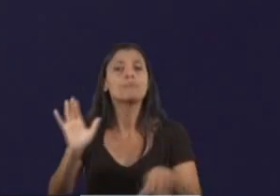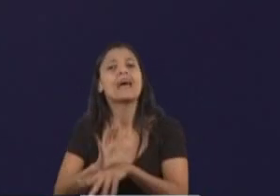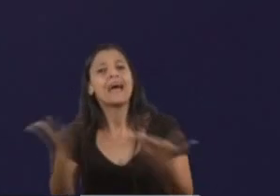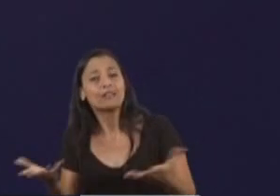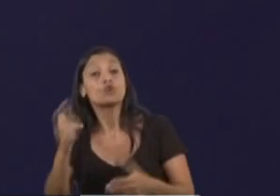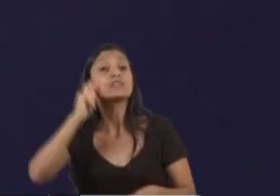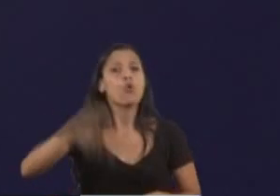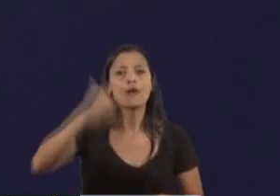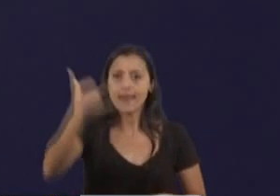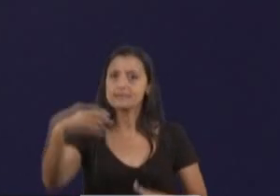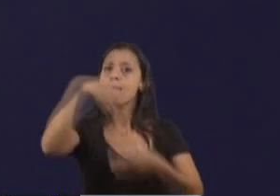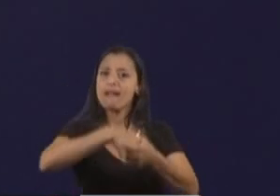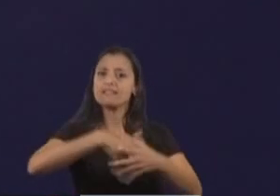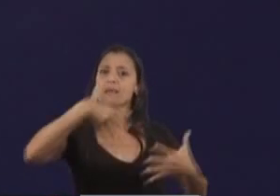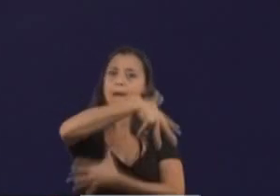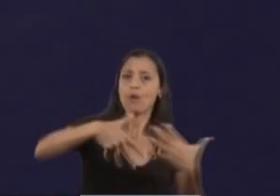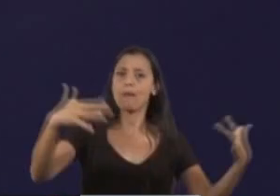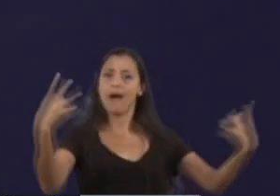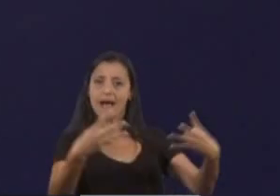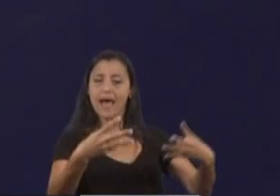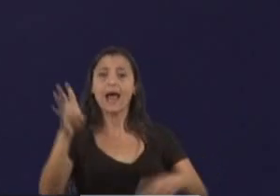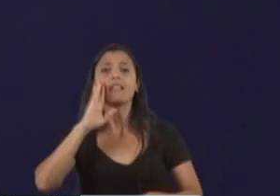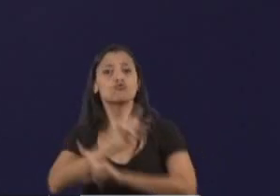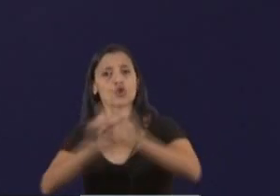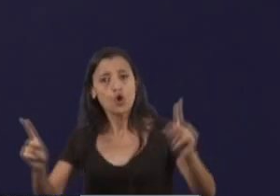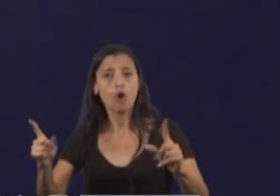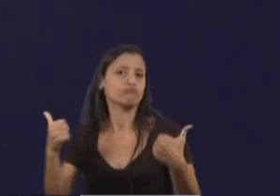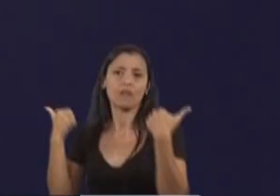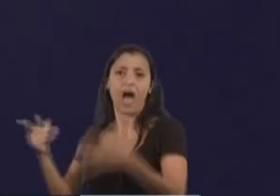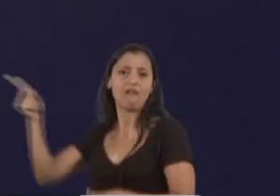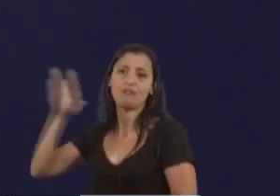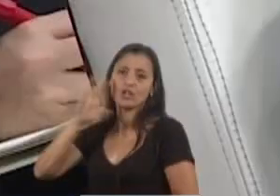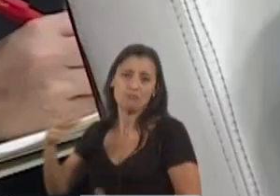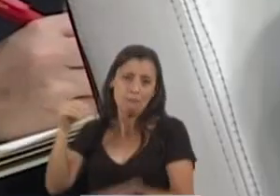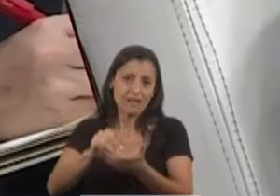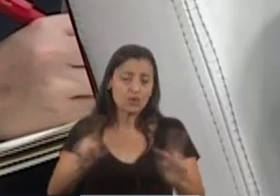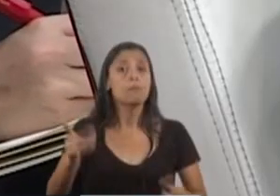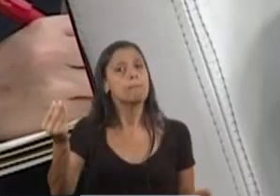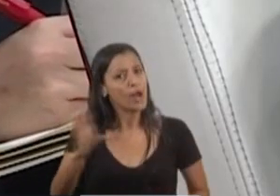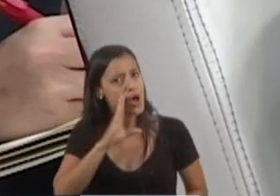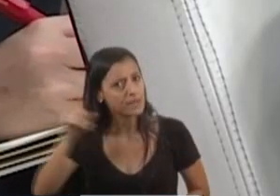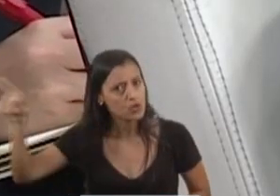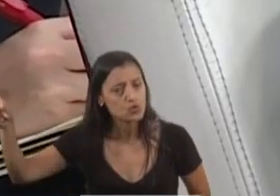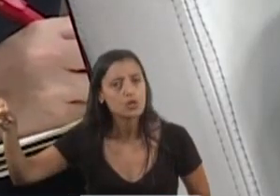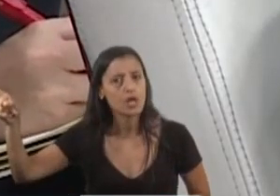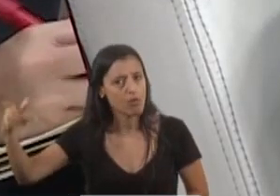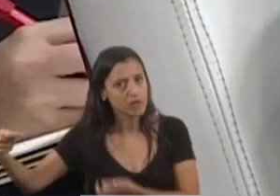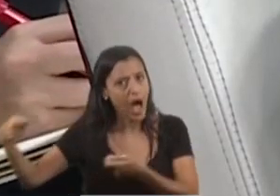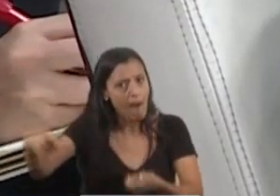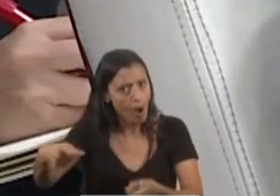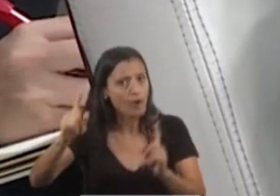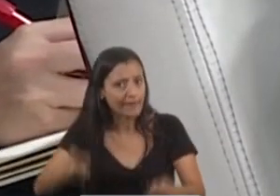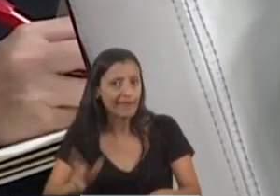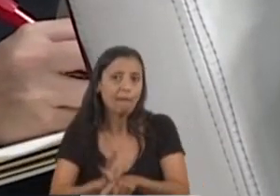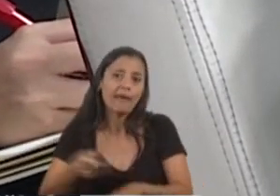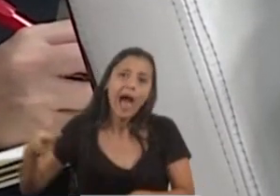este momento votar por esta resolución. No hay mucho más que eso para aclarar. Pero Estados Unidos aportó financieramente